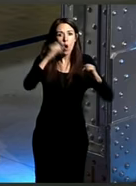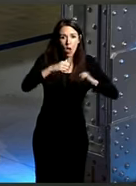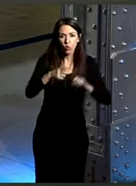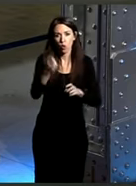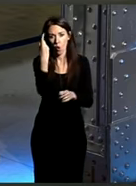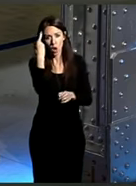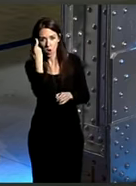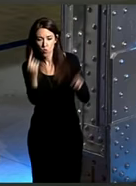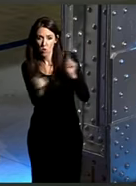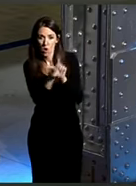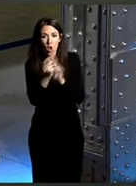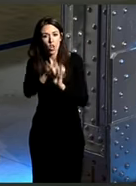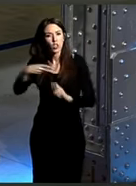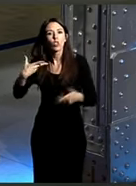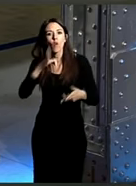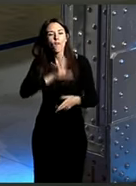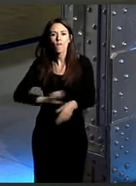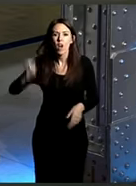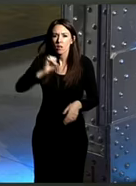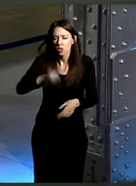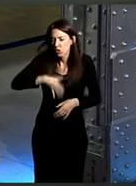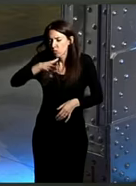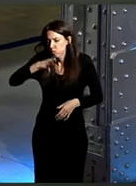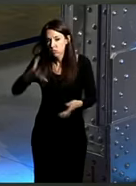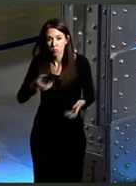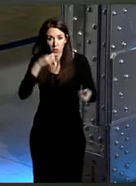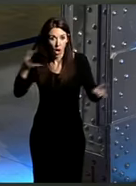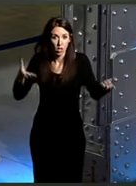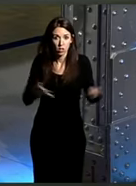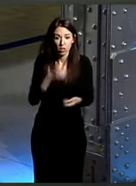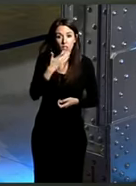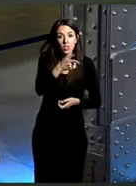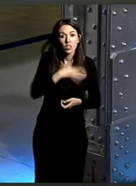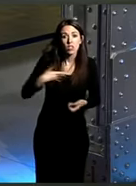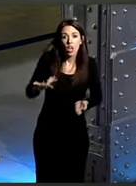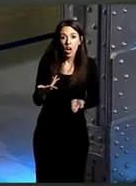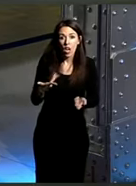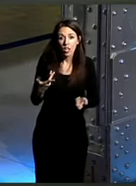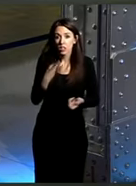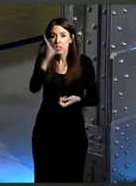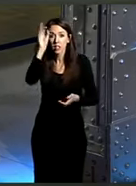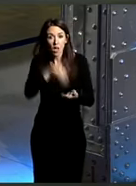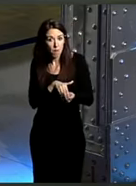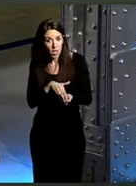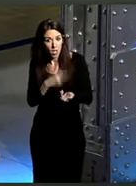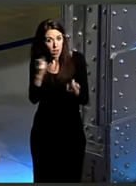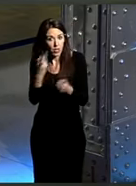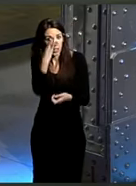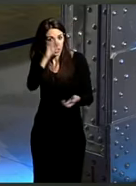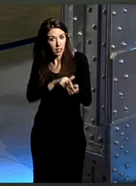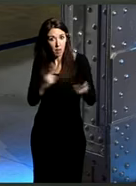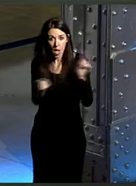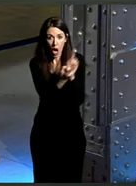alumno. Que logramos resultados maravillosos, extraordinarios. Bueno, si vos querés hacer 30.000, necesitas 30.000 que lo